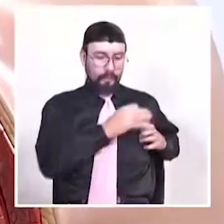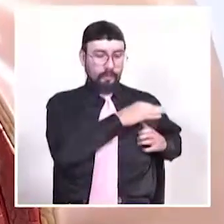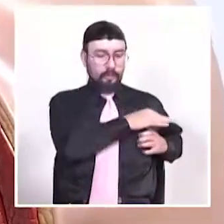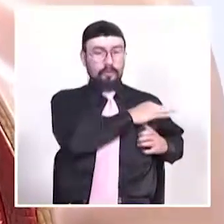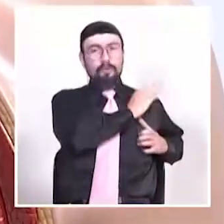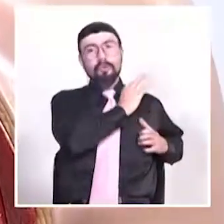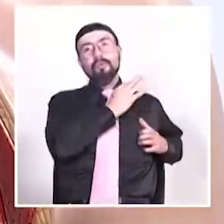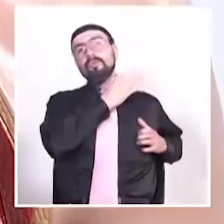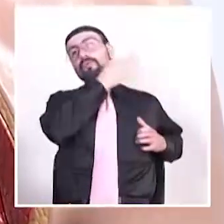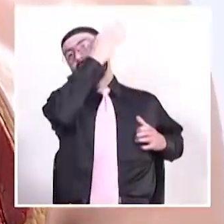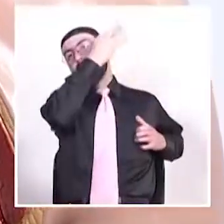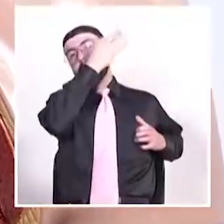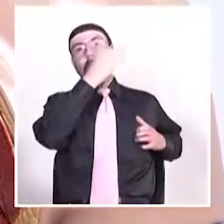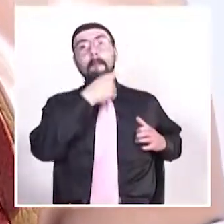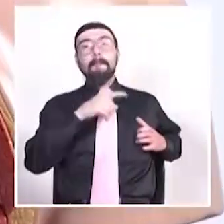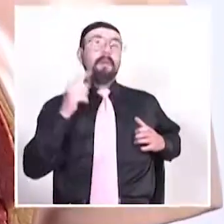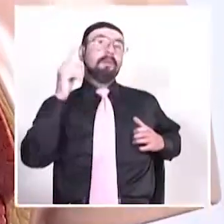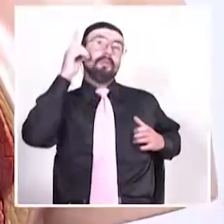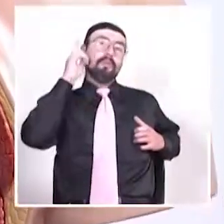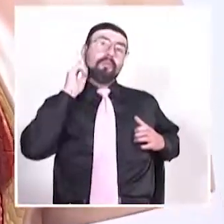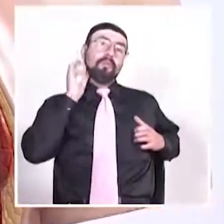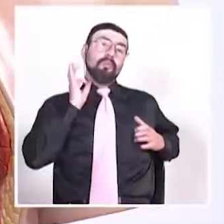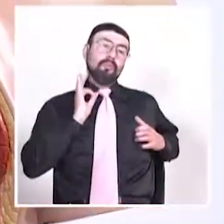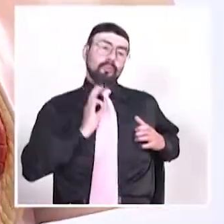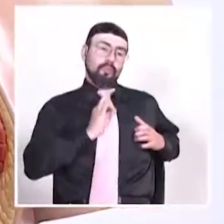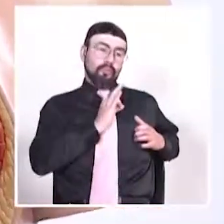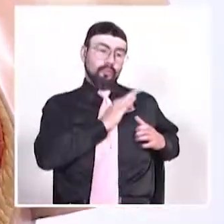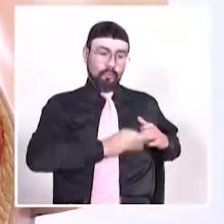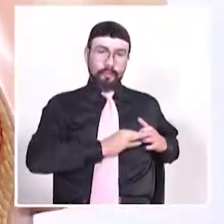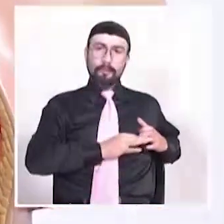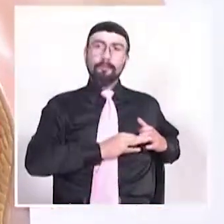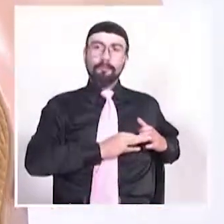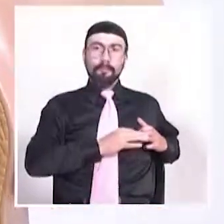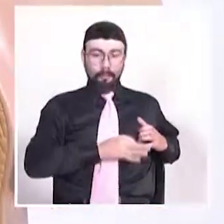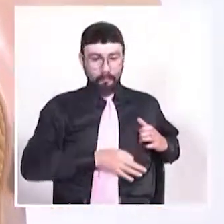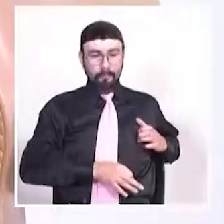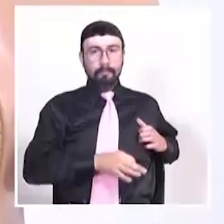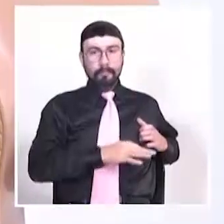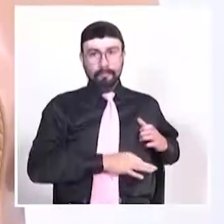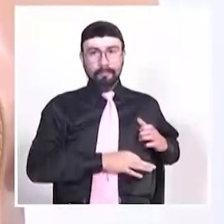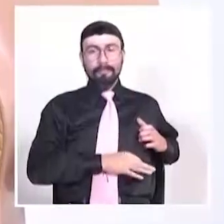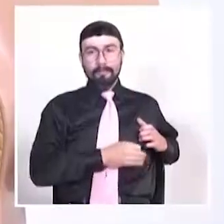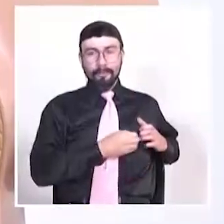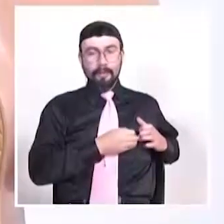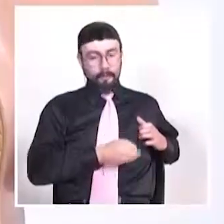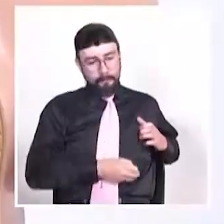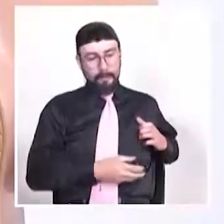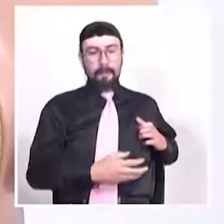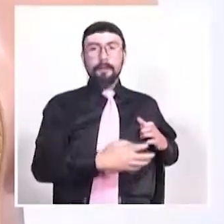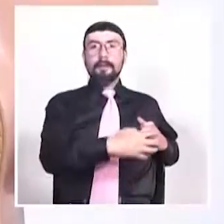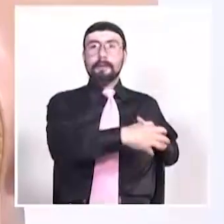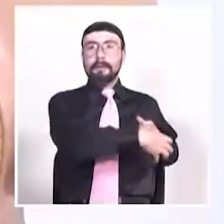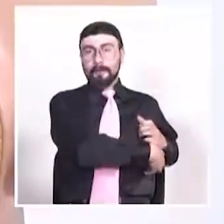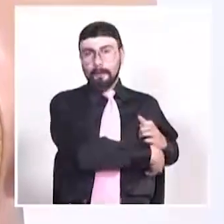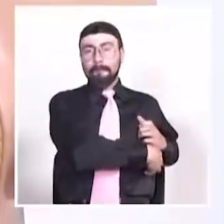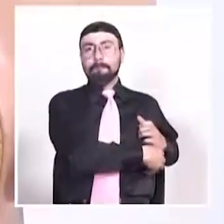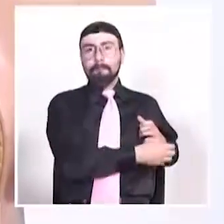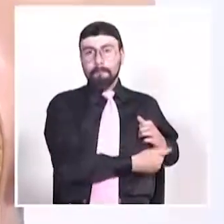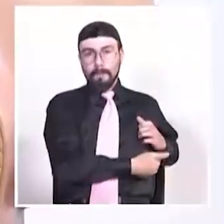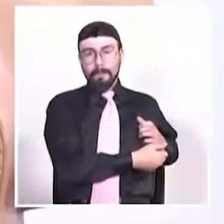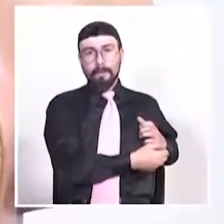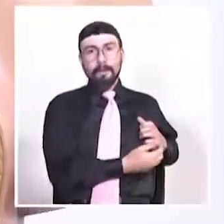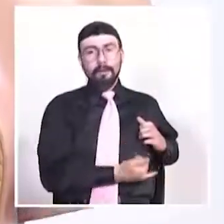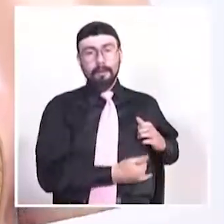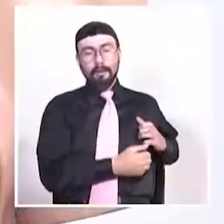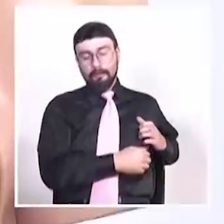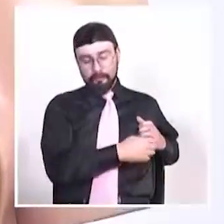lo que llega por las venas yugulares llega al atrio derecho y luego al ventrículo derecho. Y del ventrículo derecho pasa, como les dije ahorita, a